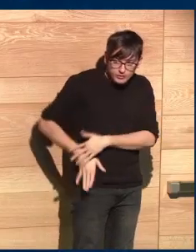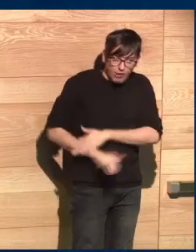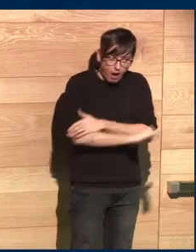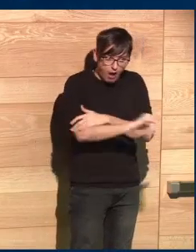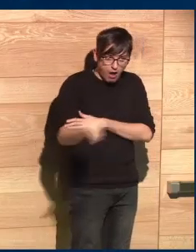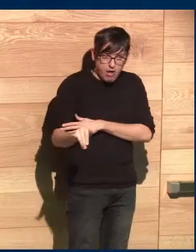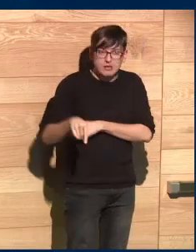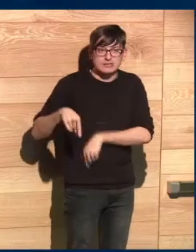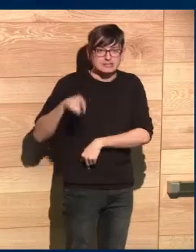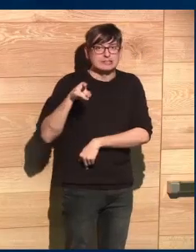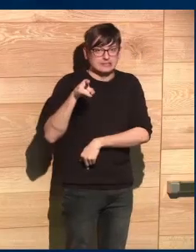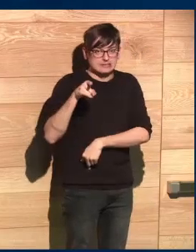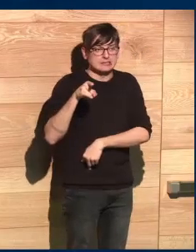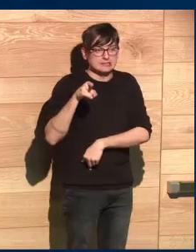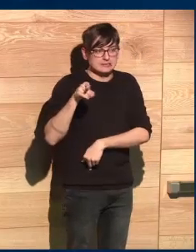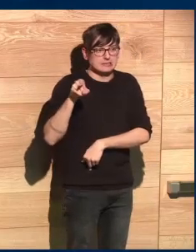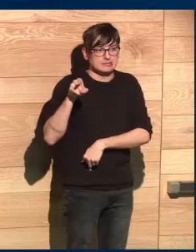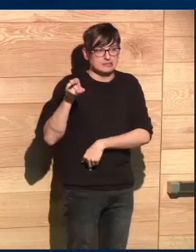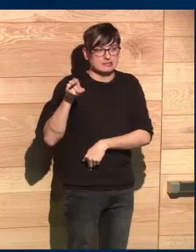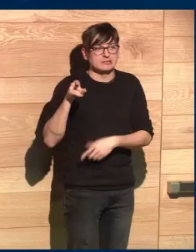bolsillo. Y ese sí que realmente será el